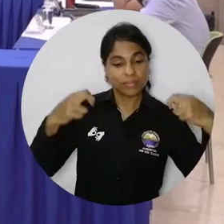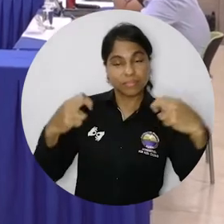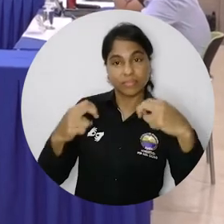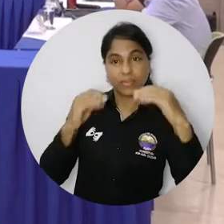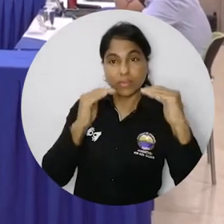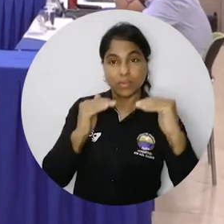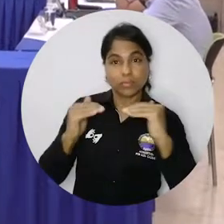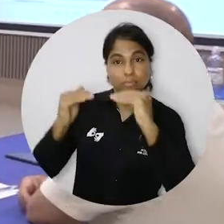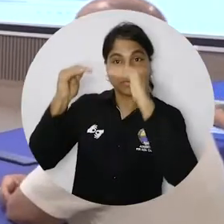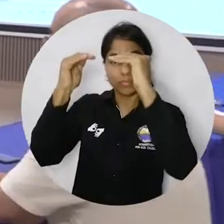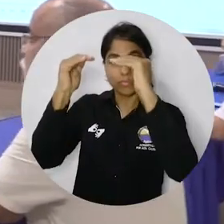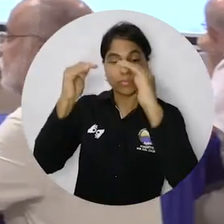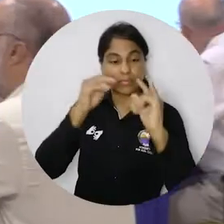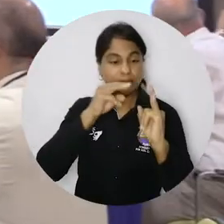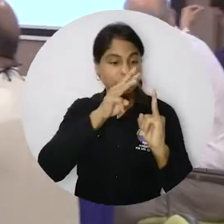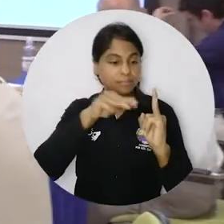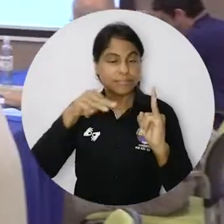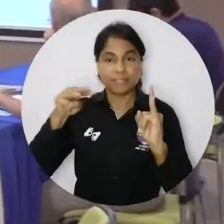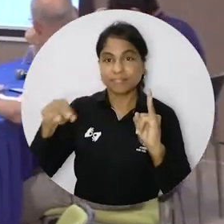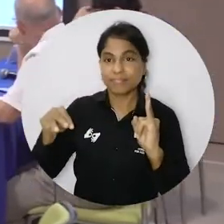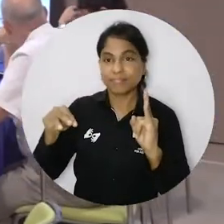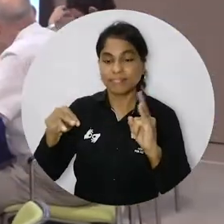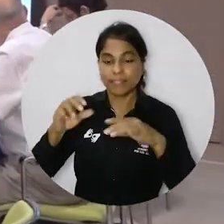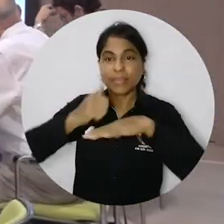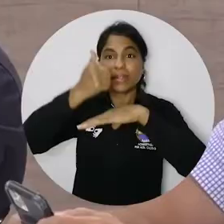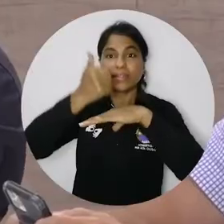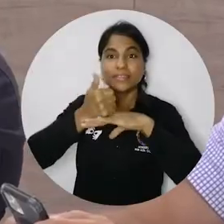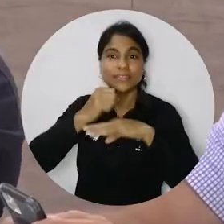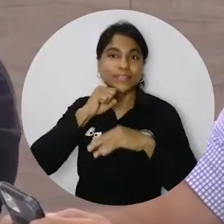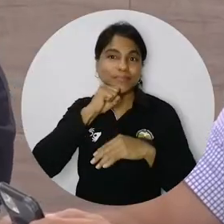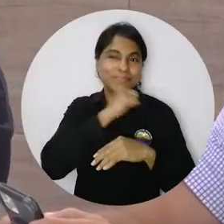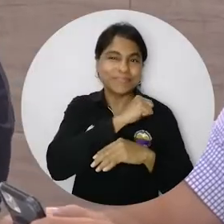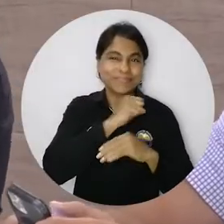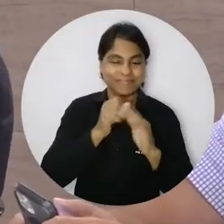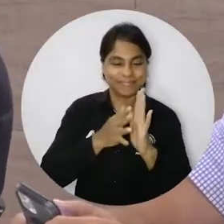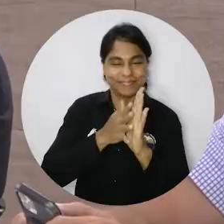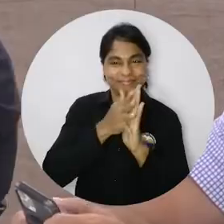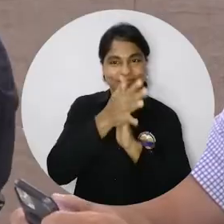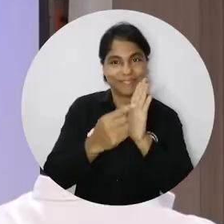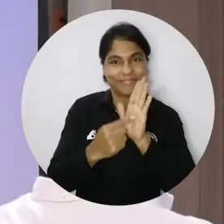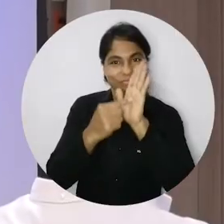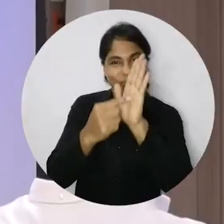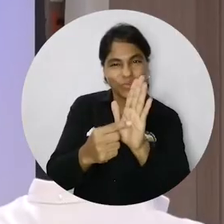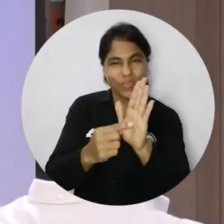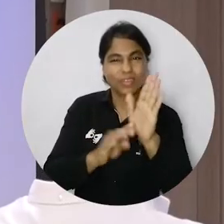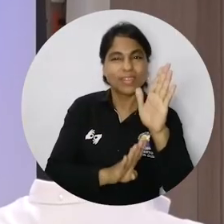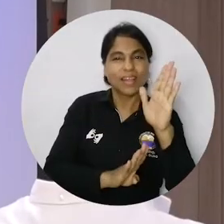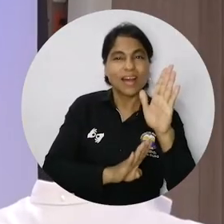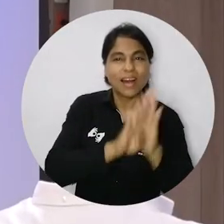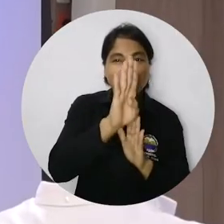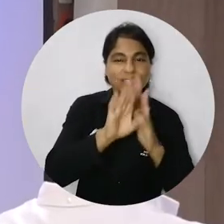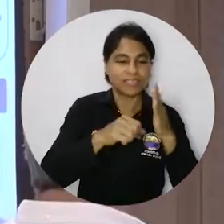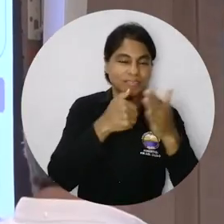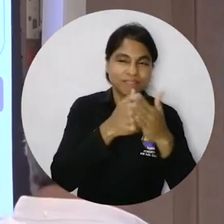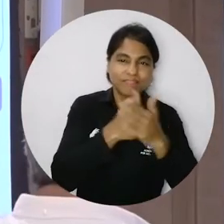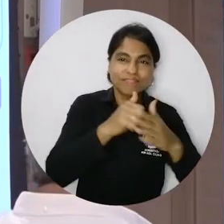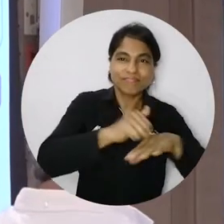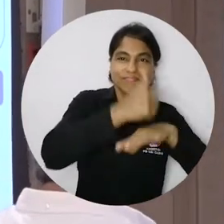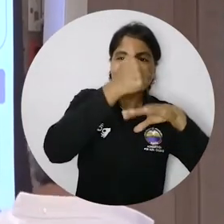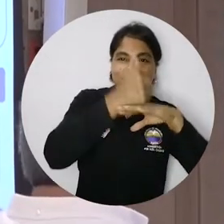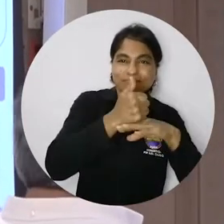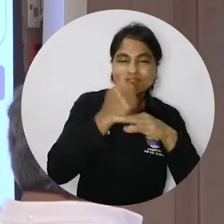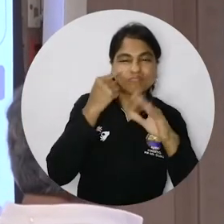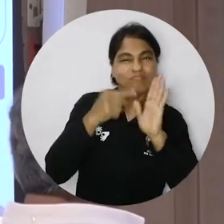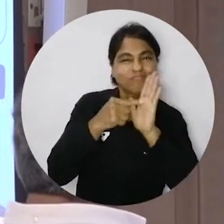En la reciente sesión del Consejo Superior de la Universidad del Magdalena, el rector Pablo Vera Salazar presentó un informe que abarcó los avances en la